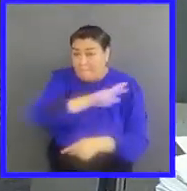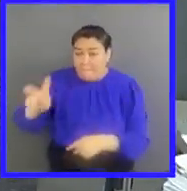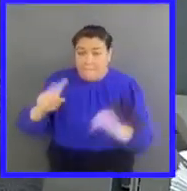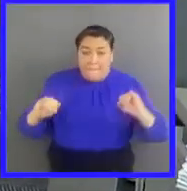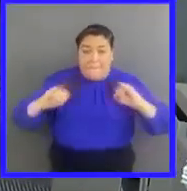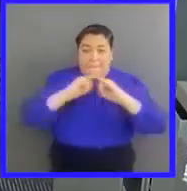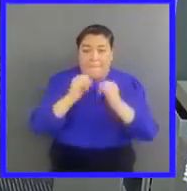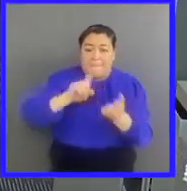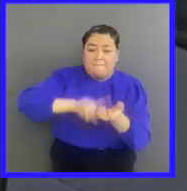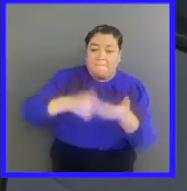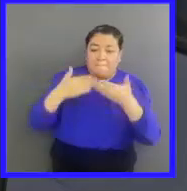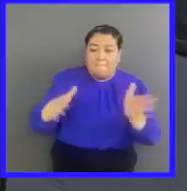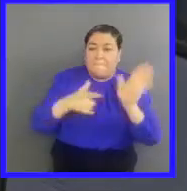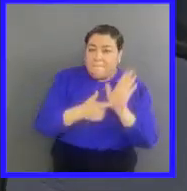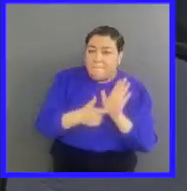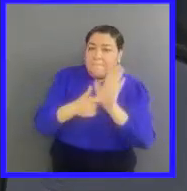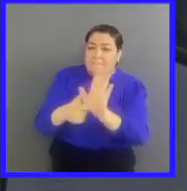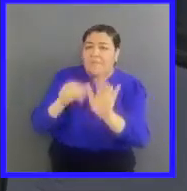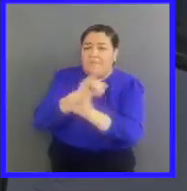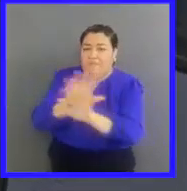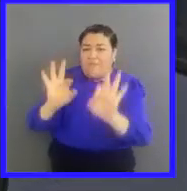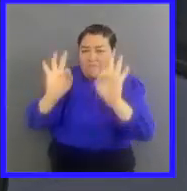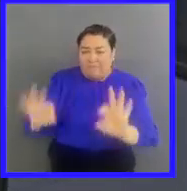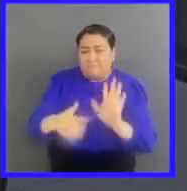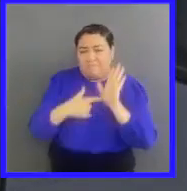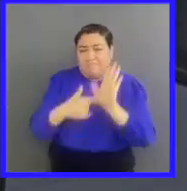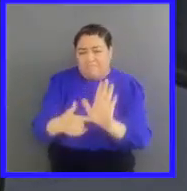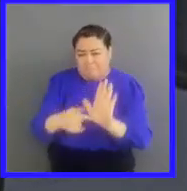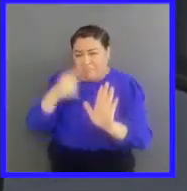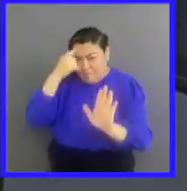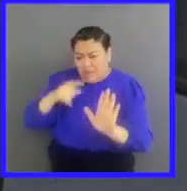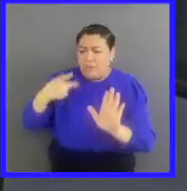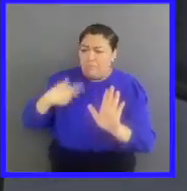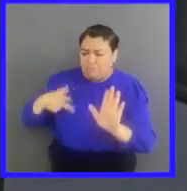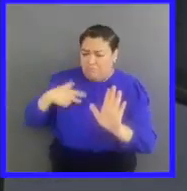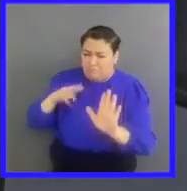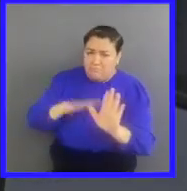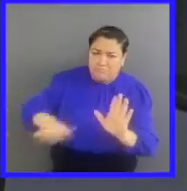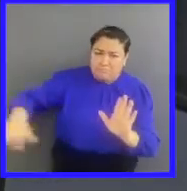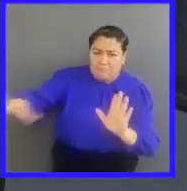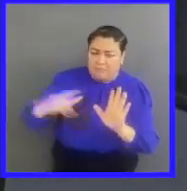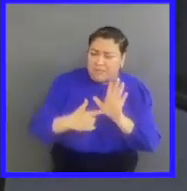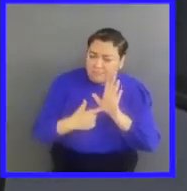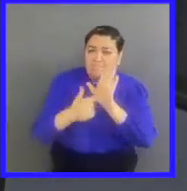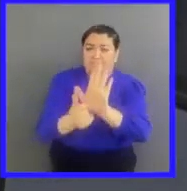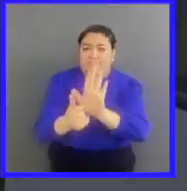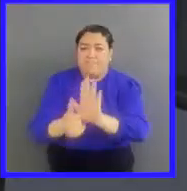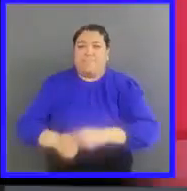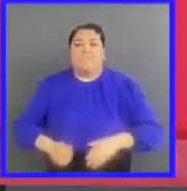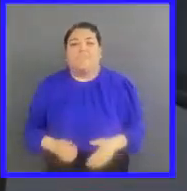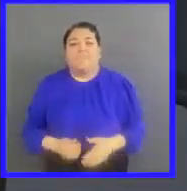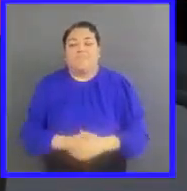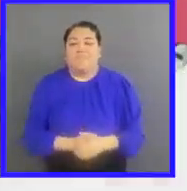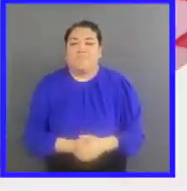brindar información completa y accesible para la rendición de cuentas.